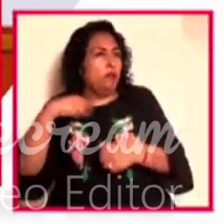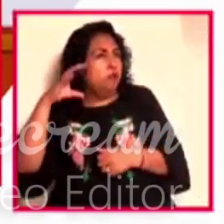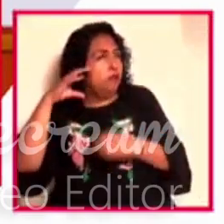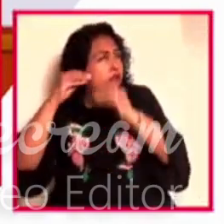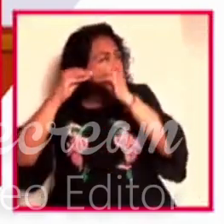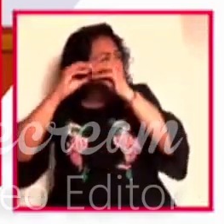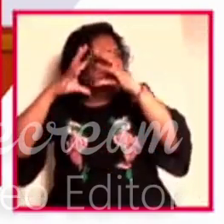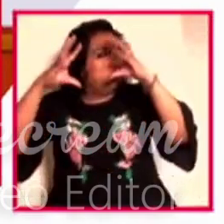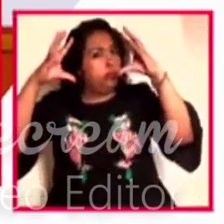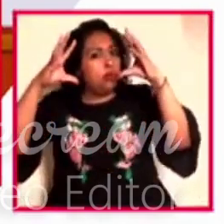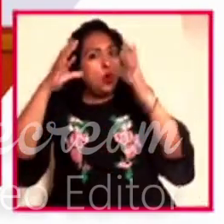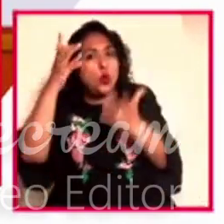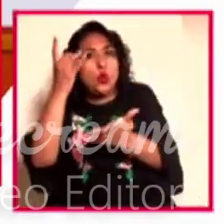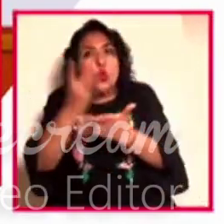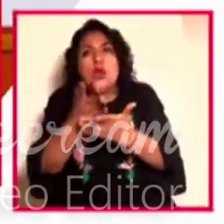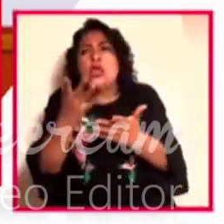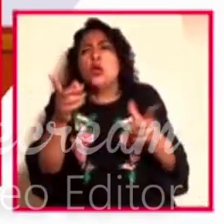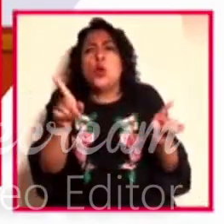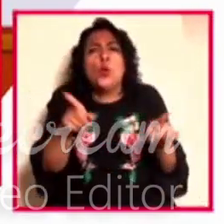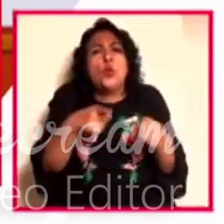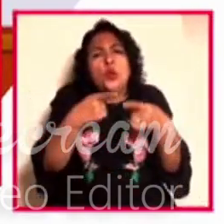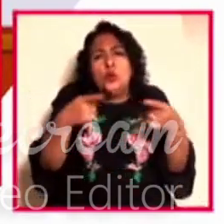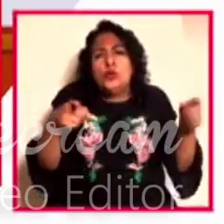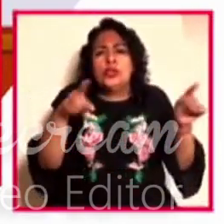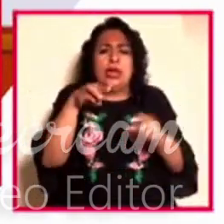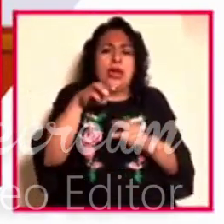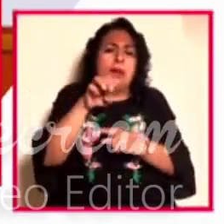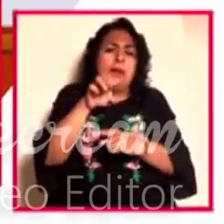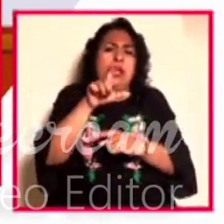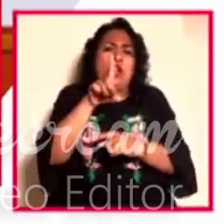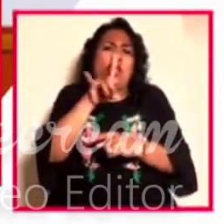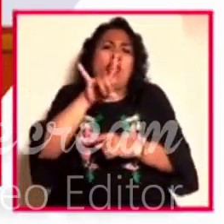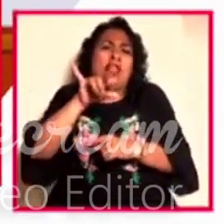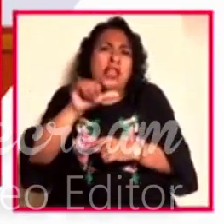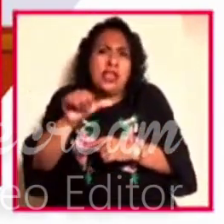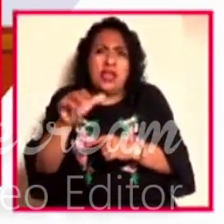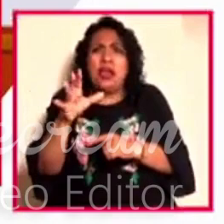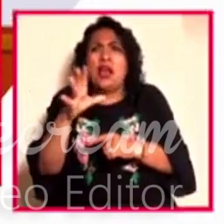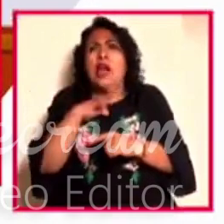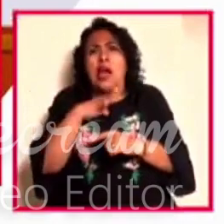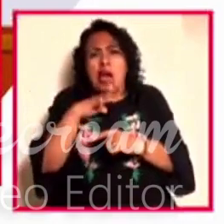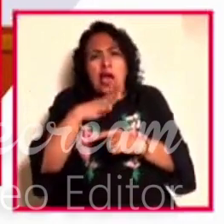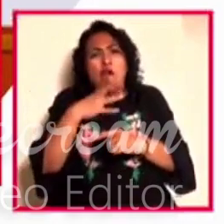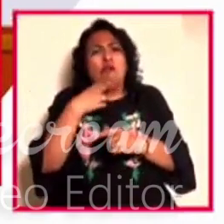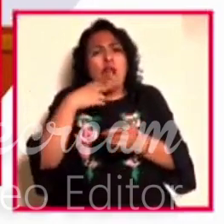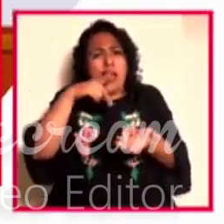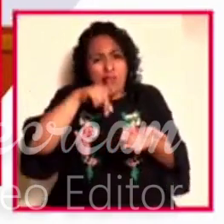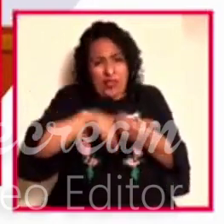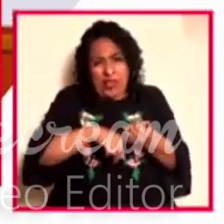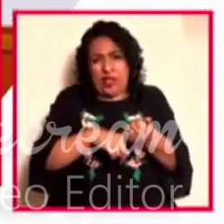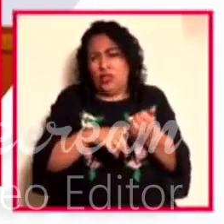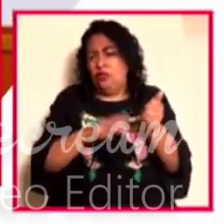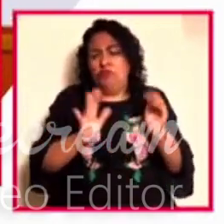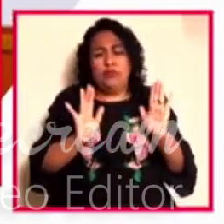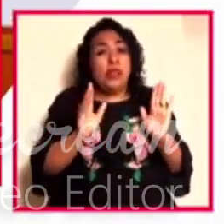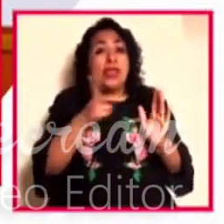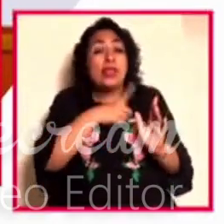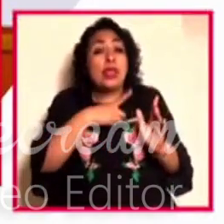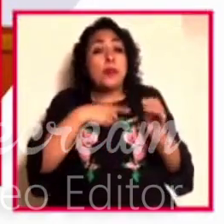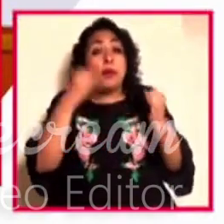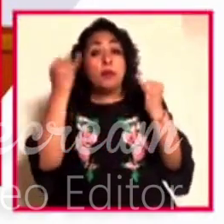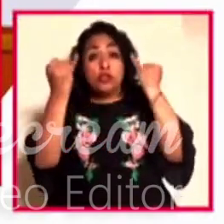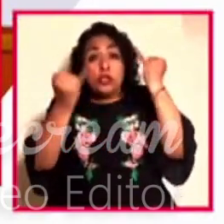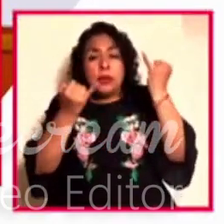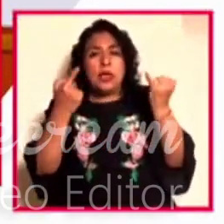una posible melodía que vaya a funcionar dentro de la obra. Uno debe imaginar los